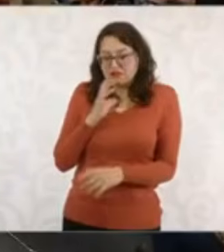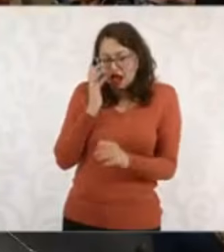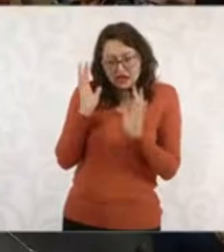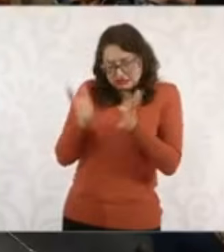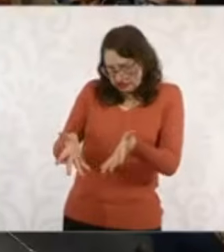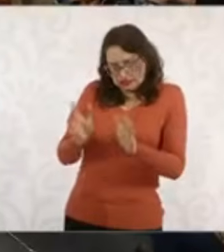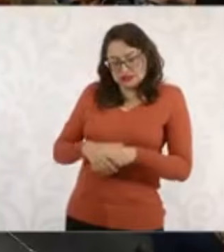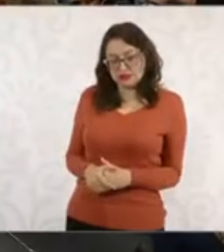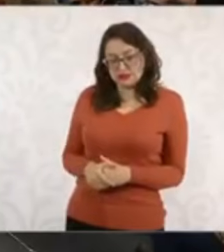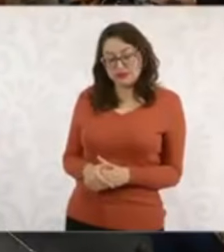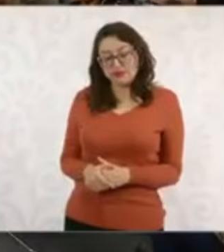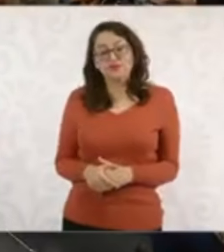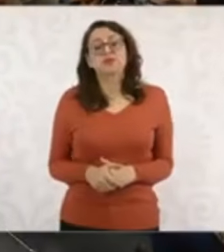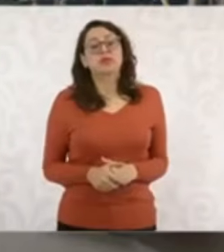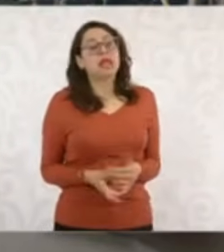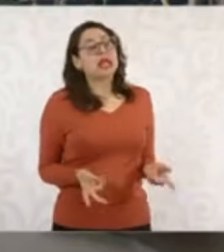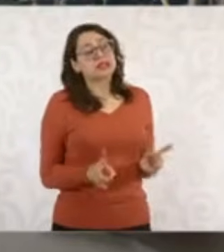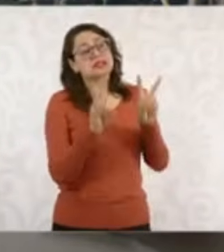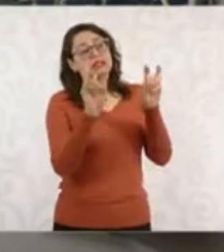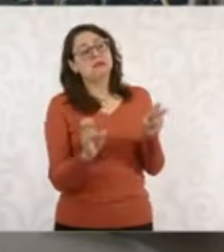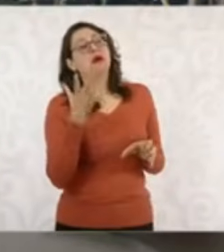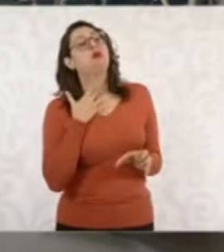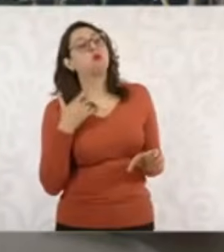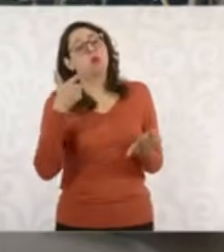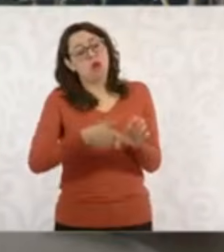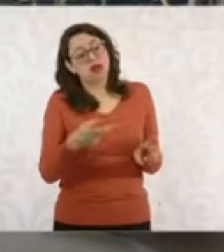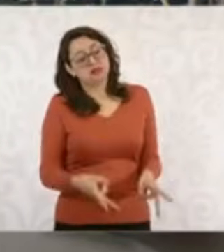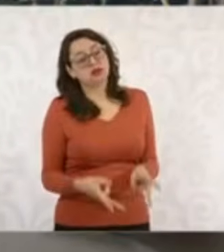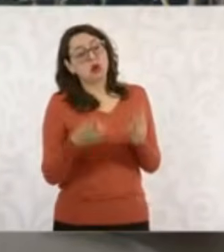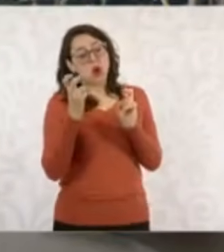Presidenta, regresando al tema del huachicol, quisiera preguntarle porque,